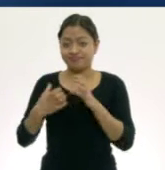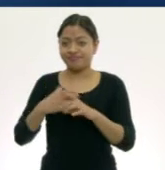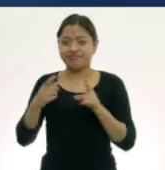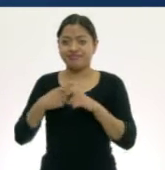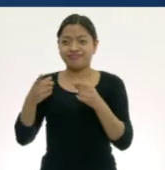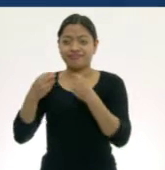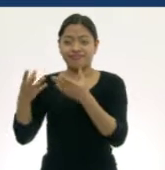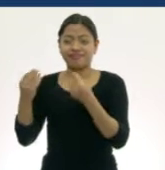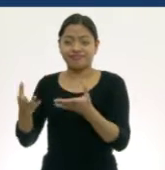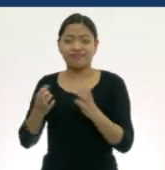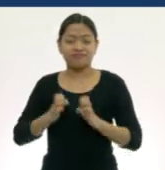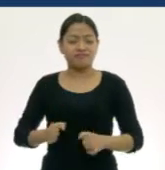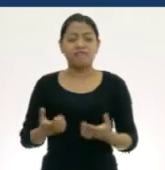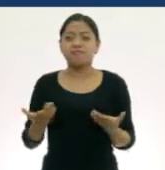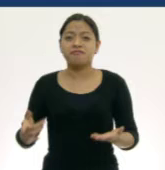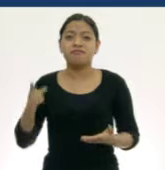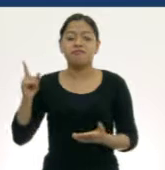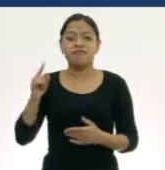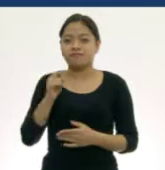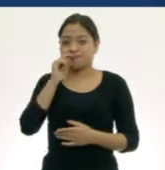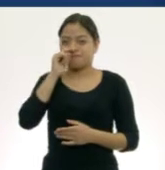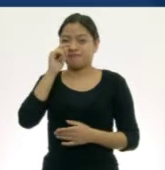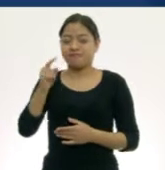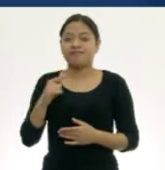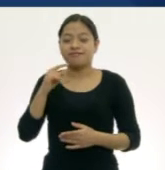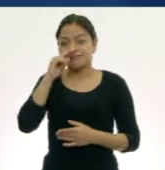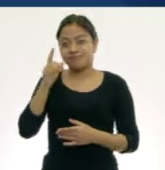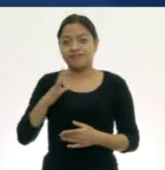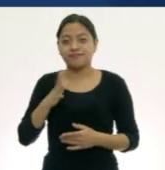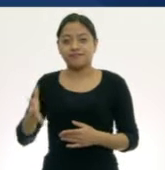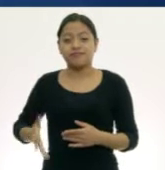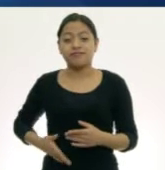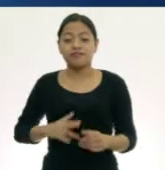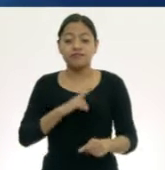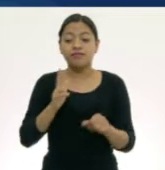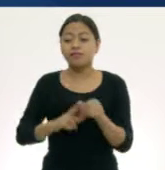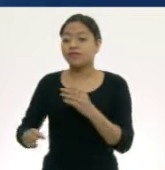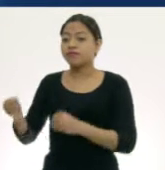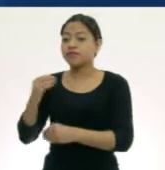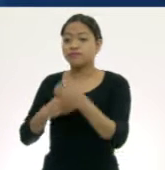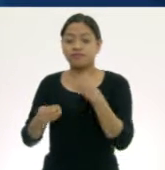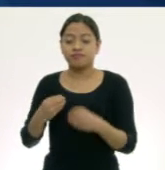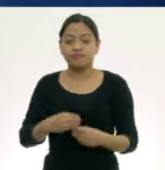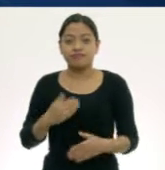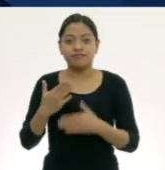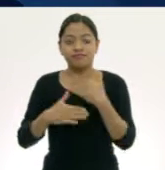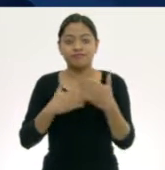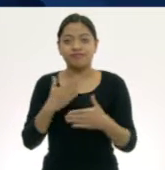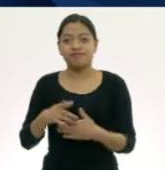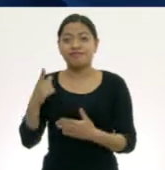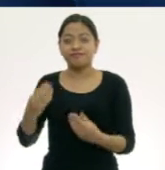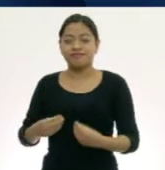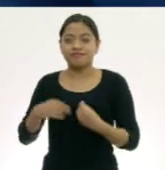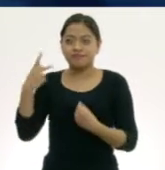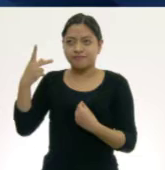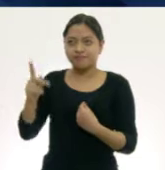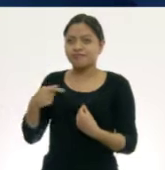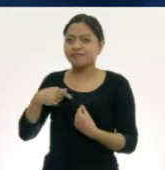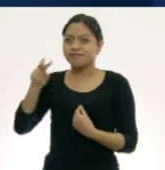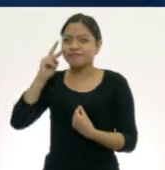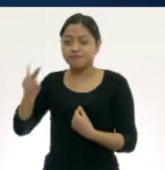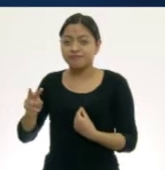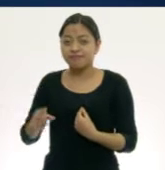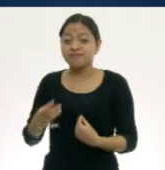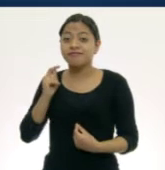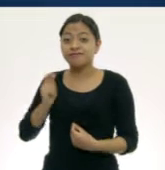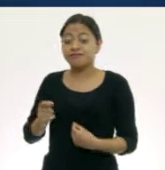el símbolo de una magnífica soberbia capaz de mostrar lo cotidiano, una punta de la intimidad sin comprometerse a